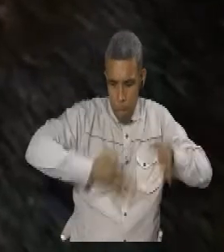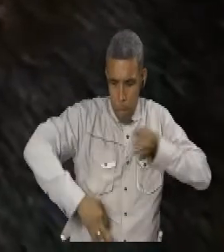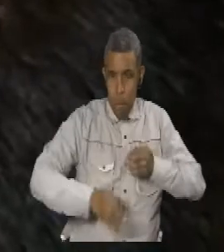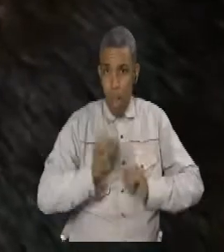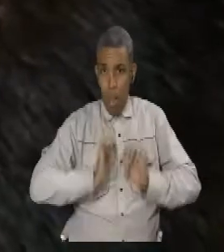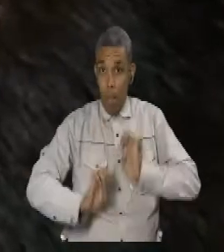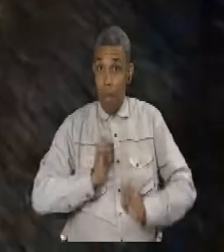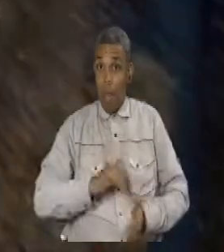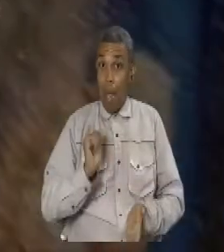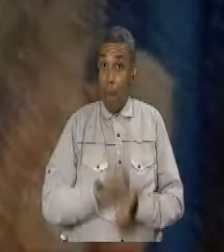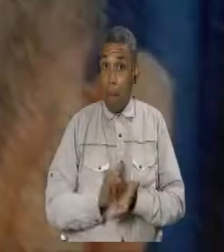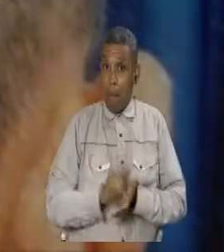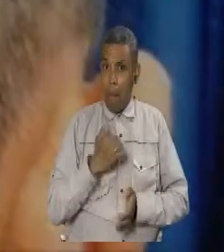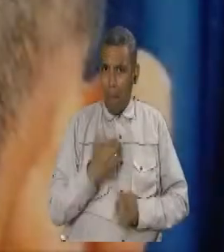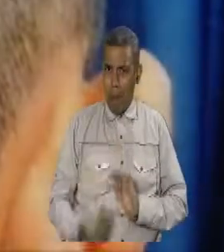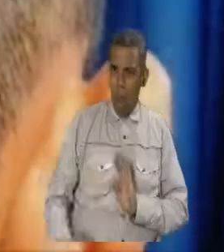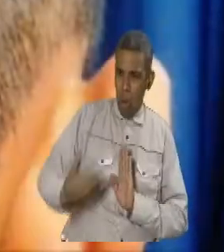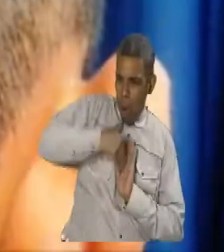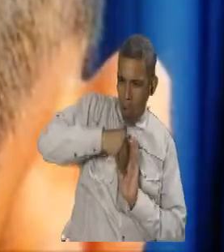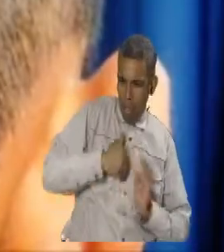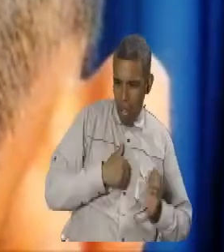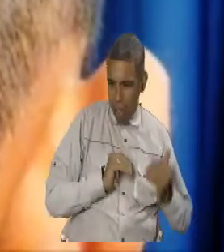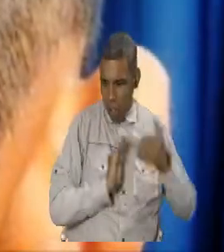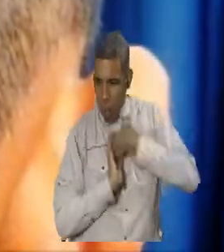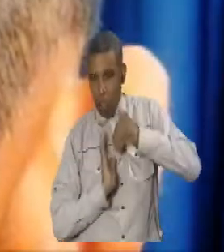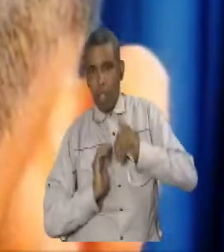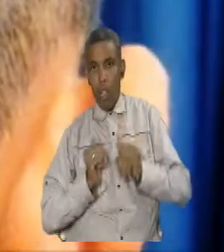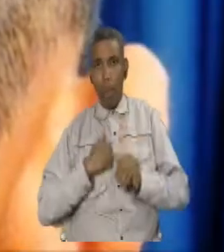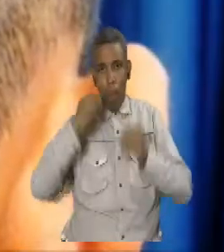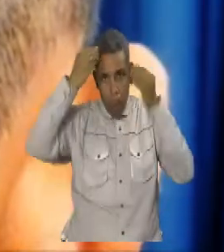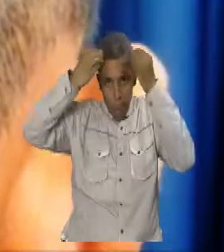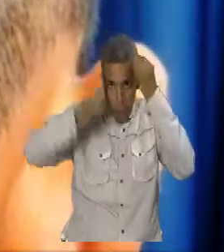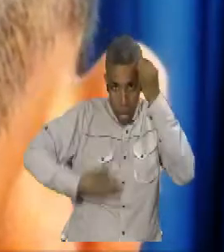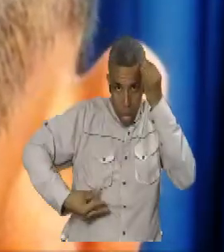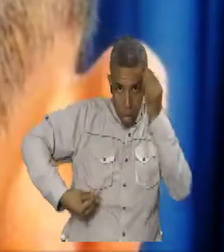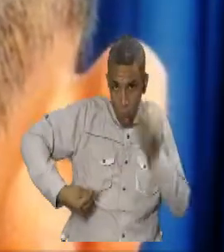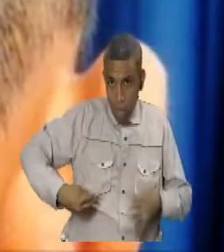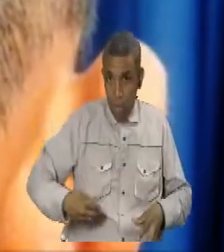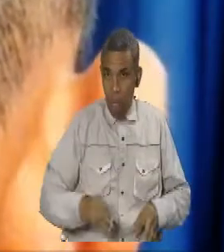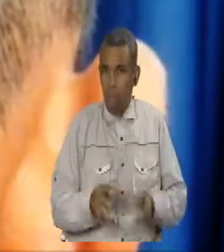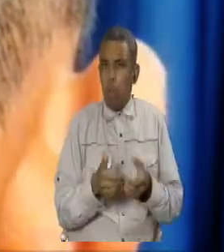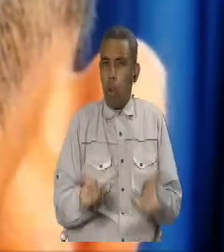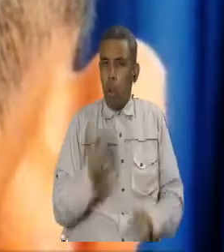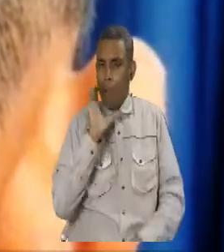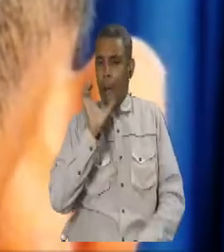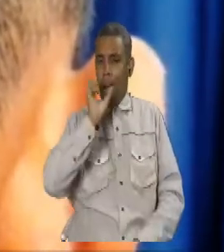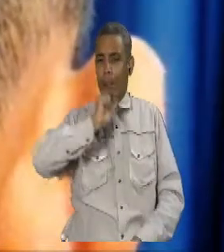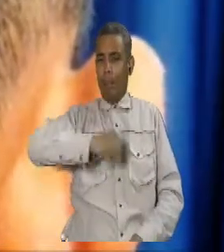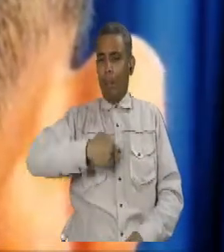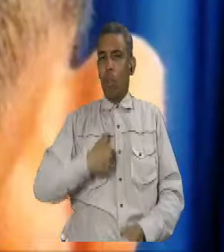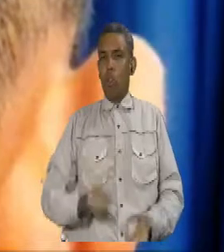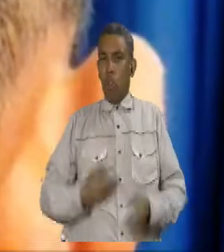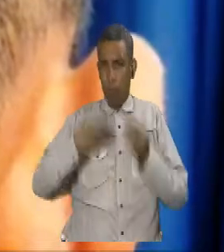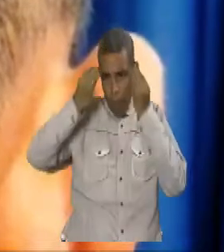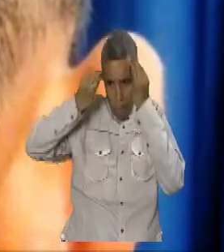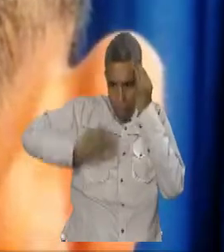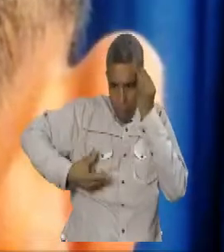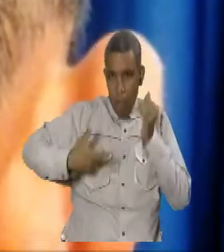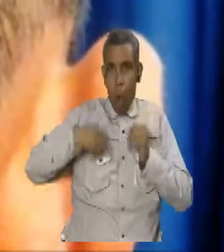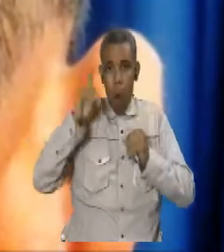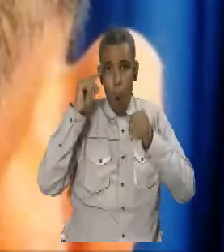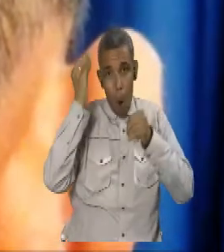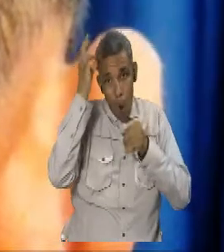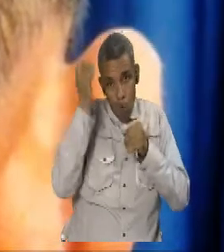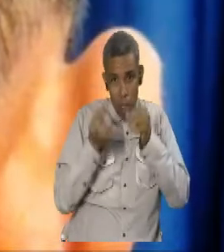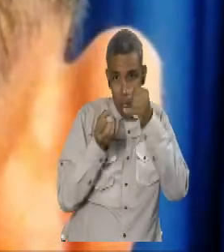del cabello. Los síntomas a tener en cuenta son una extensa pérdida de cabello, adelgazamiento del cabello y puede acabar